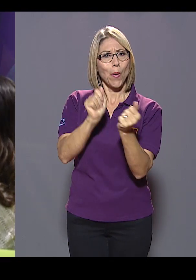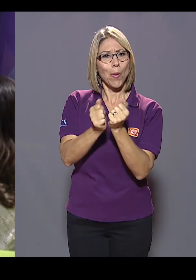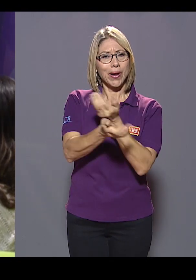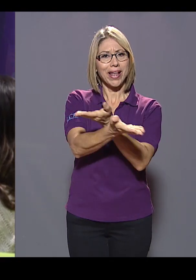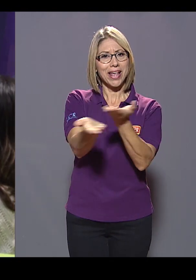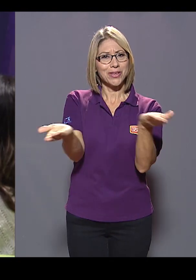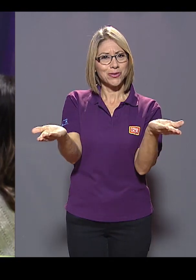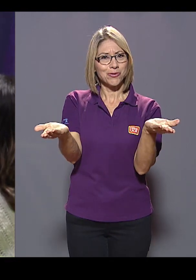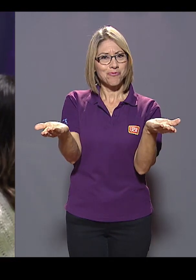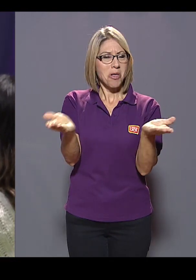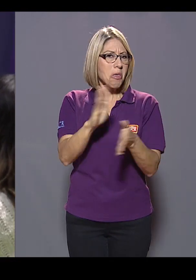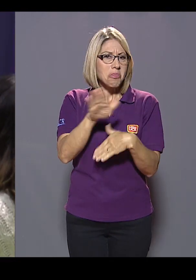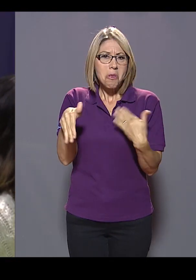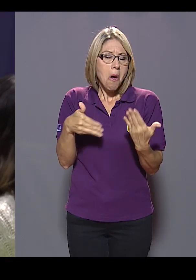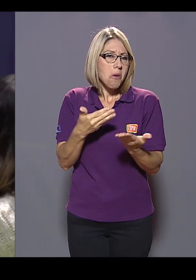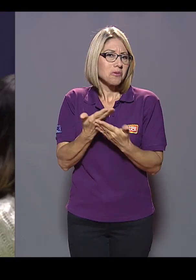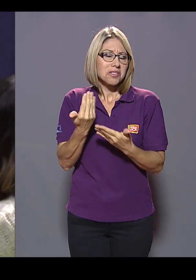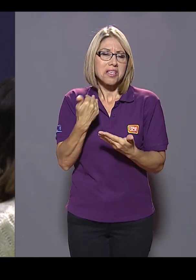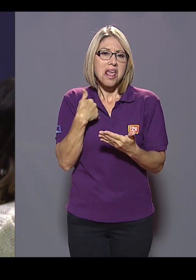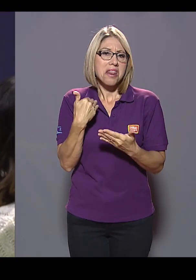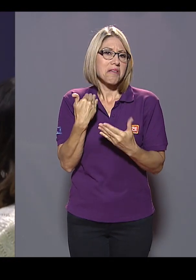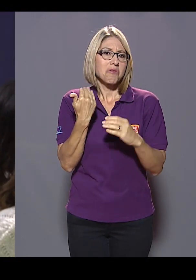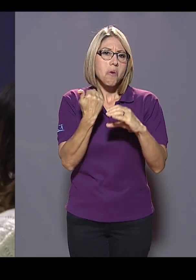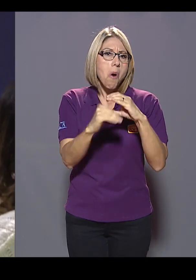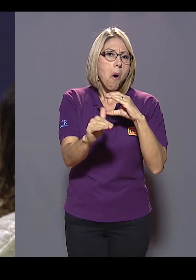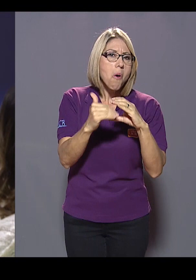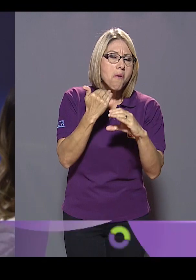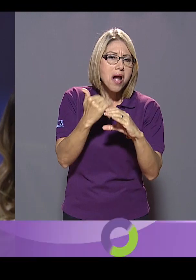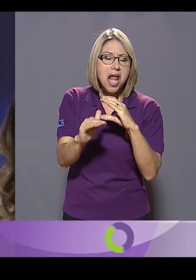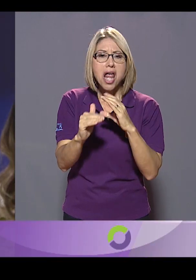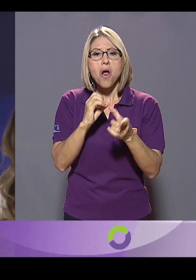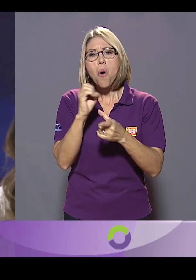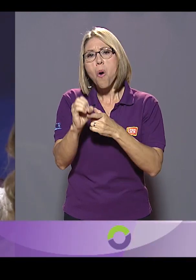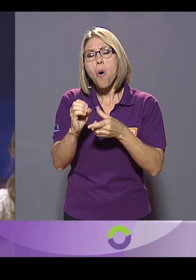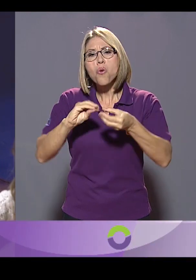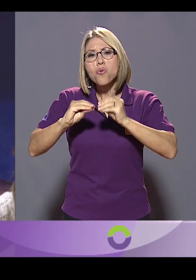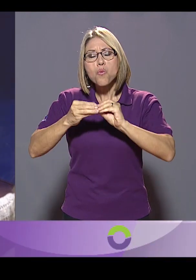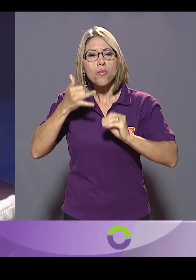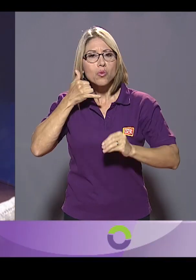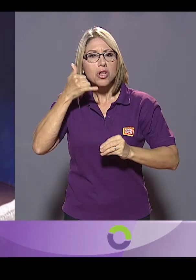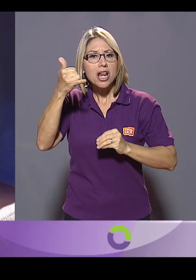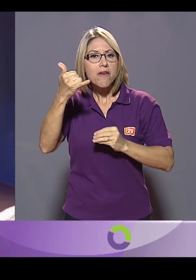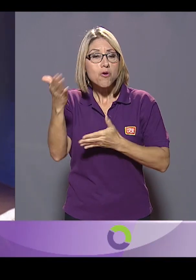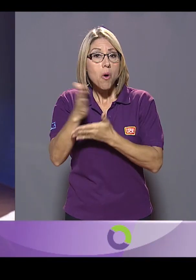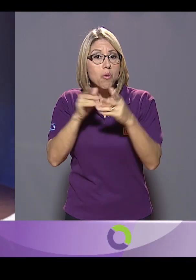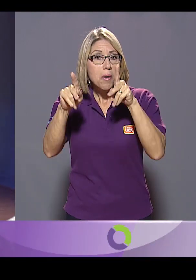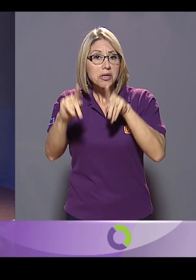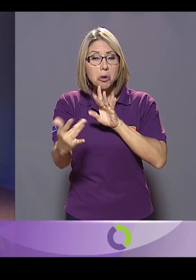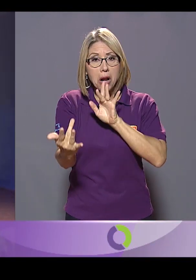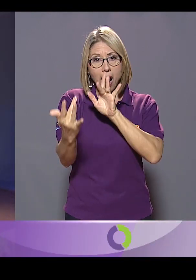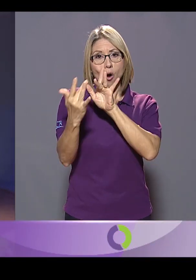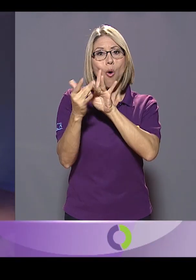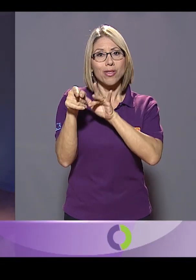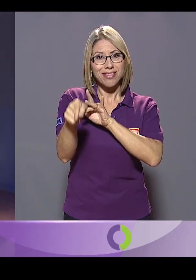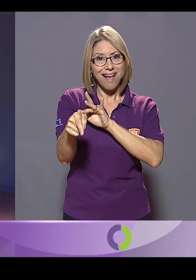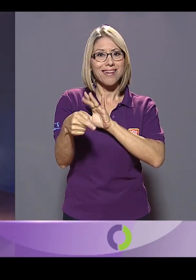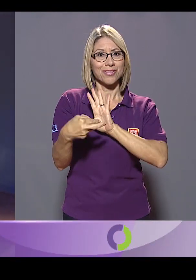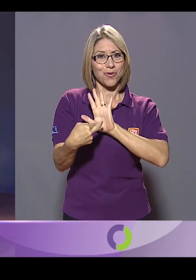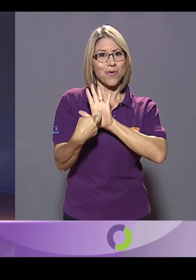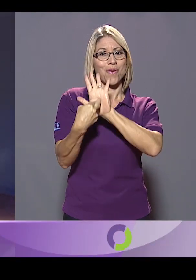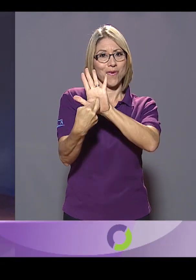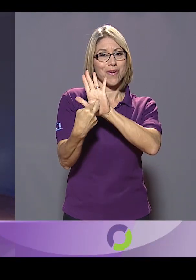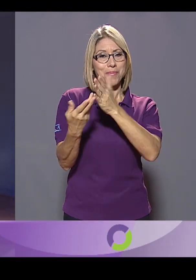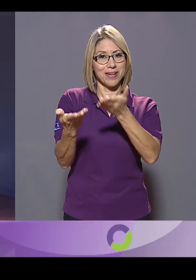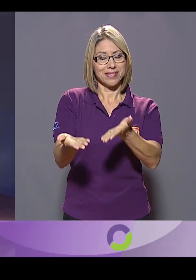tienen algún correo electrónico o tienen un teléfono de contacto de alguna persona que es la que representa a